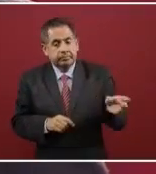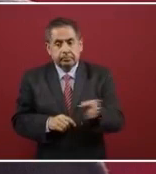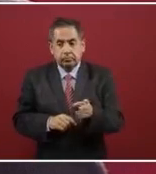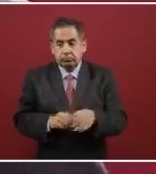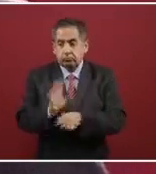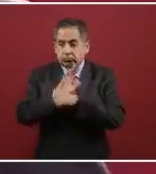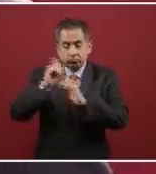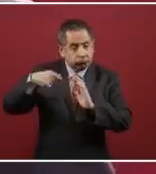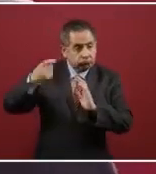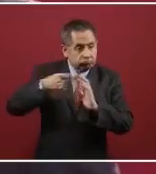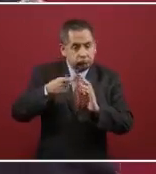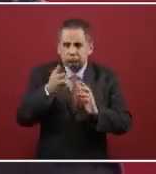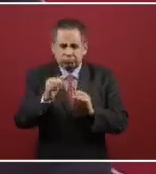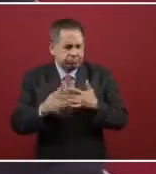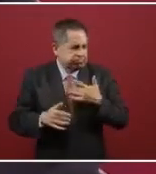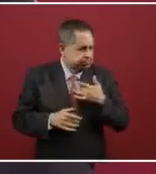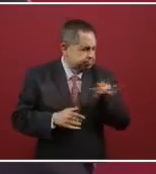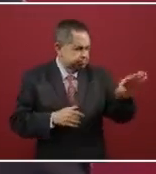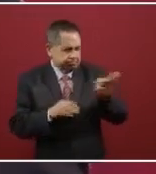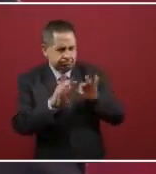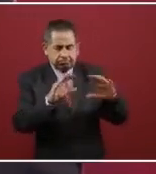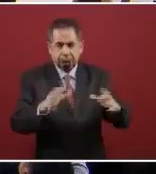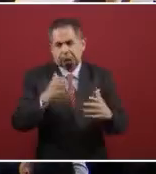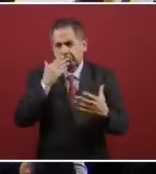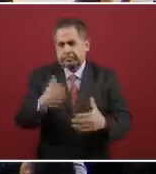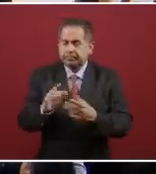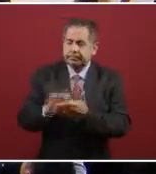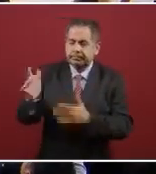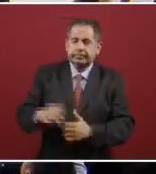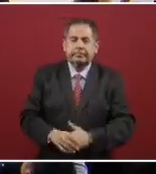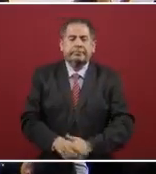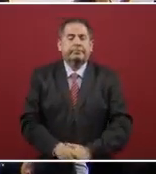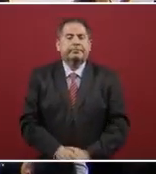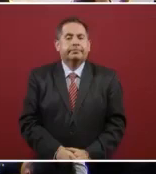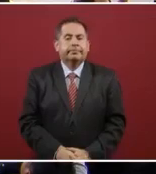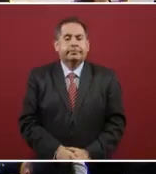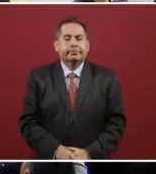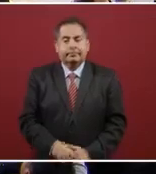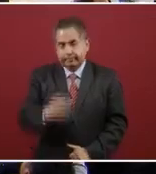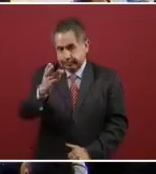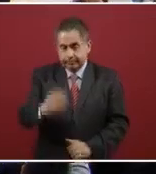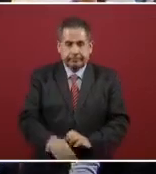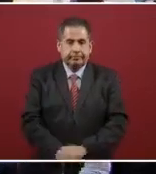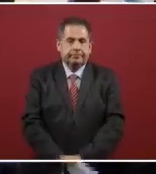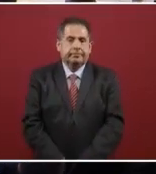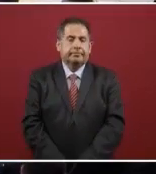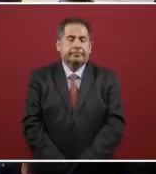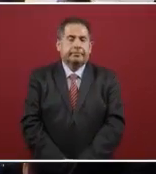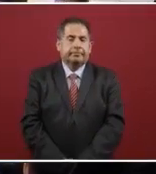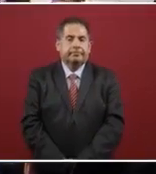se hiciera una película de esa forma, ¿no? De esa manera. Gracias. A ver, allá atrás.